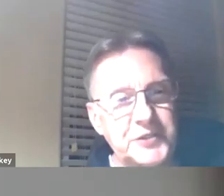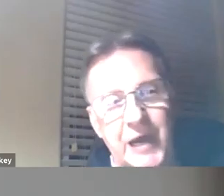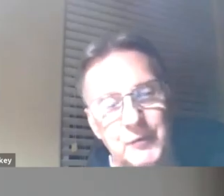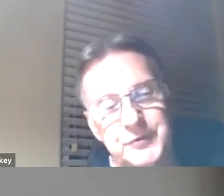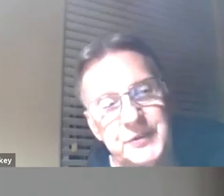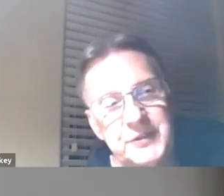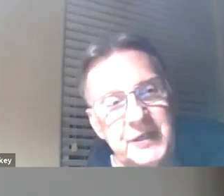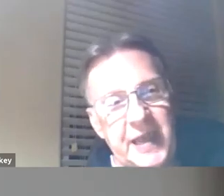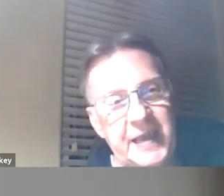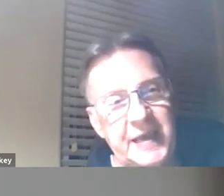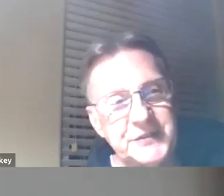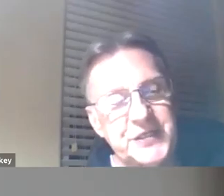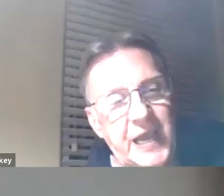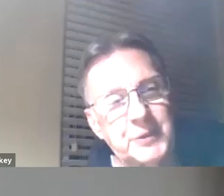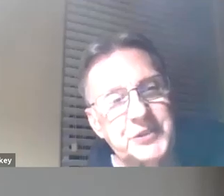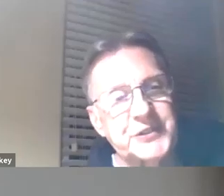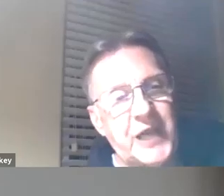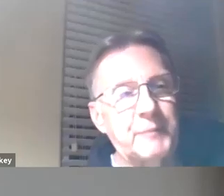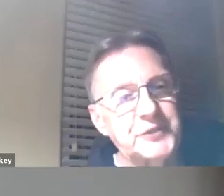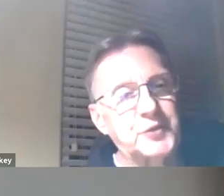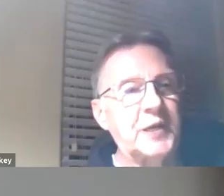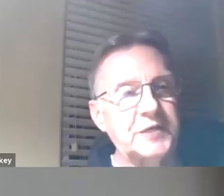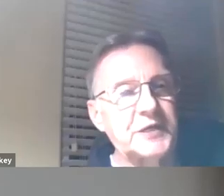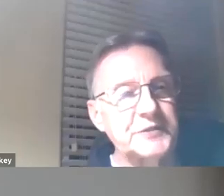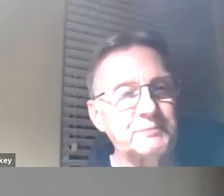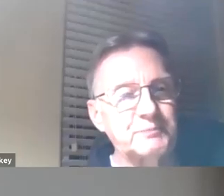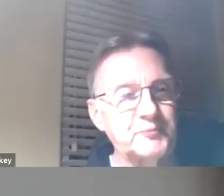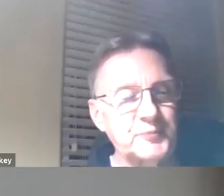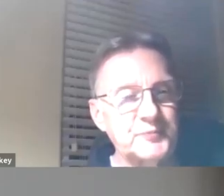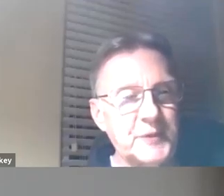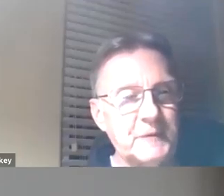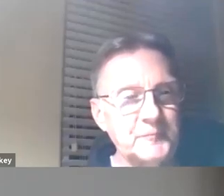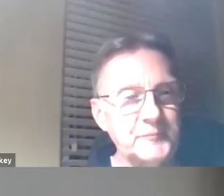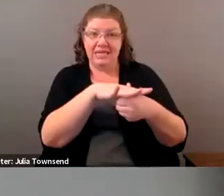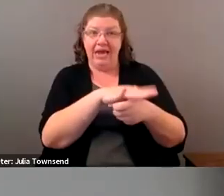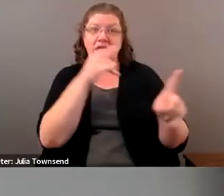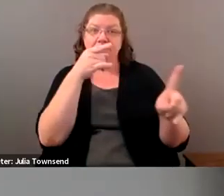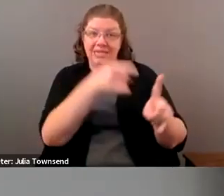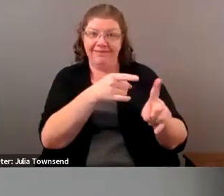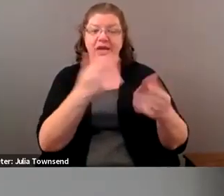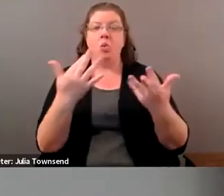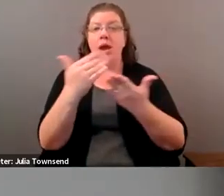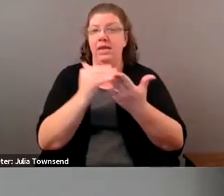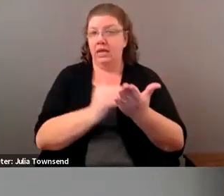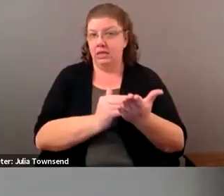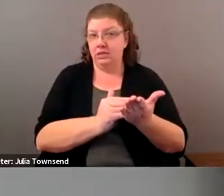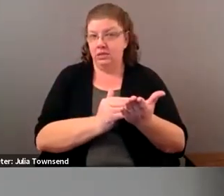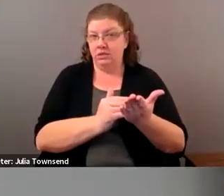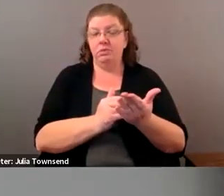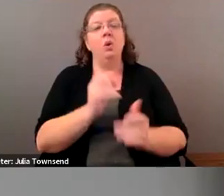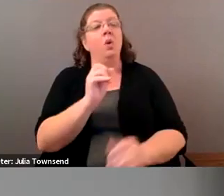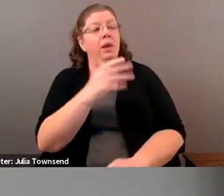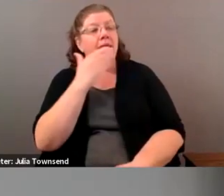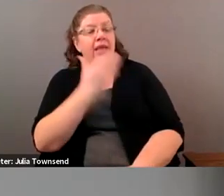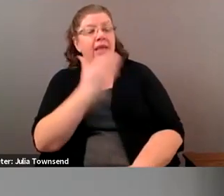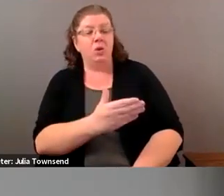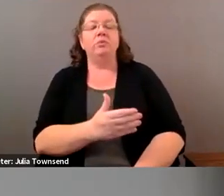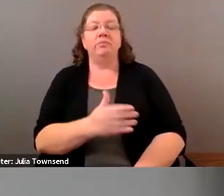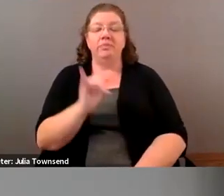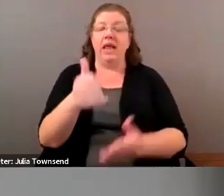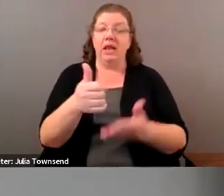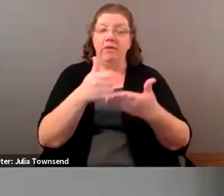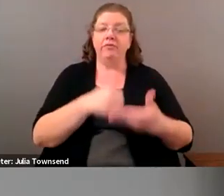estamos como a seis meses de completar la construcción y nos vamos a comunicar y estableceremos